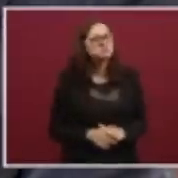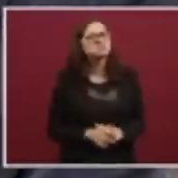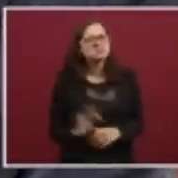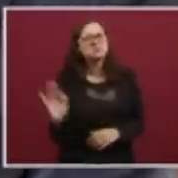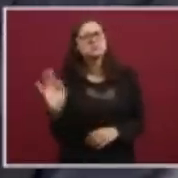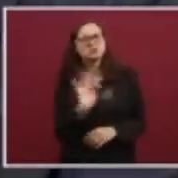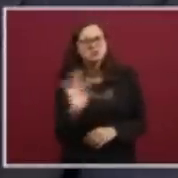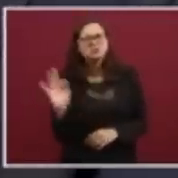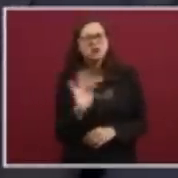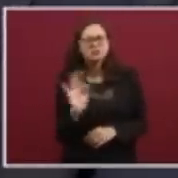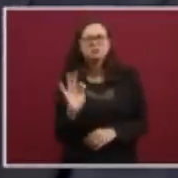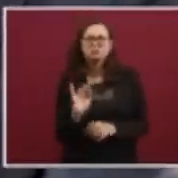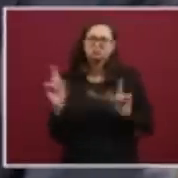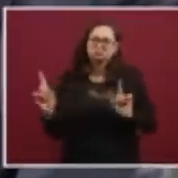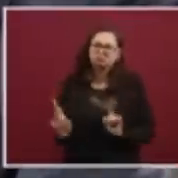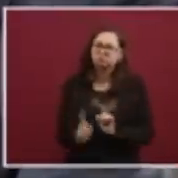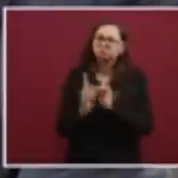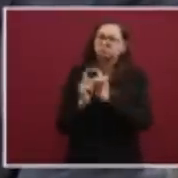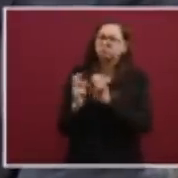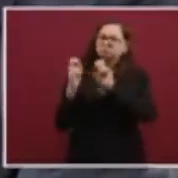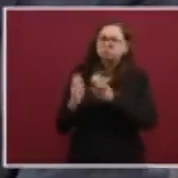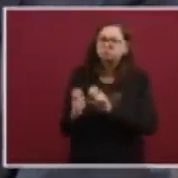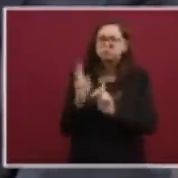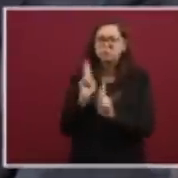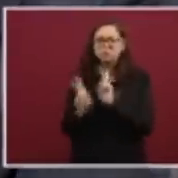que este se dé un encuentro.